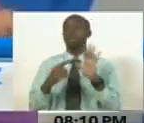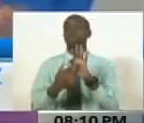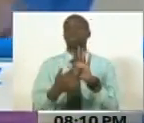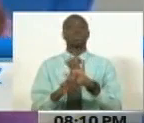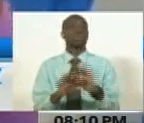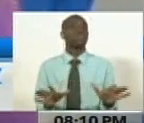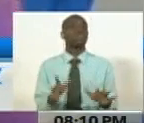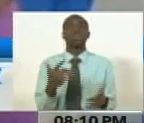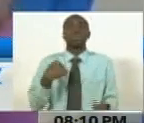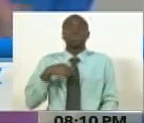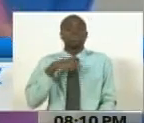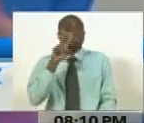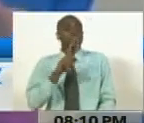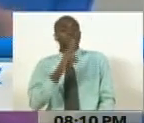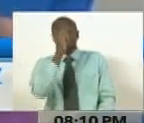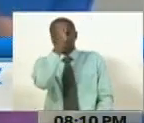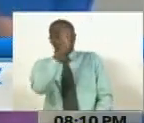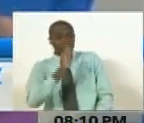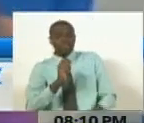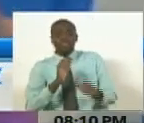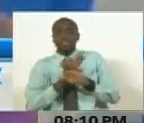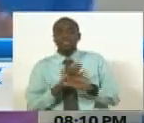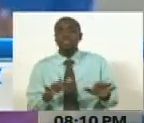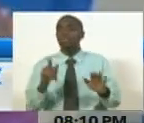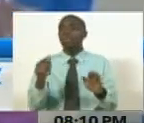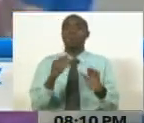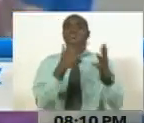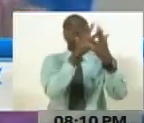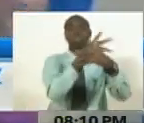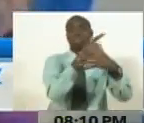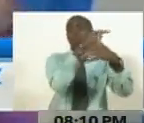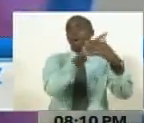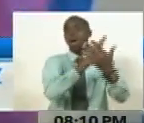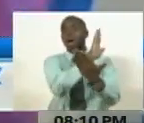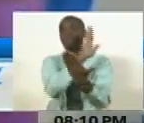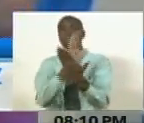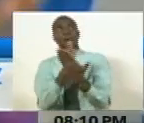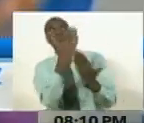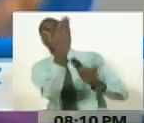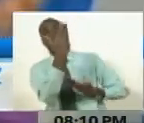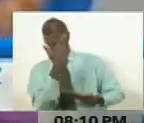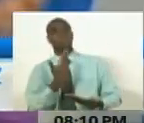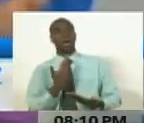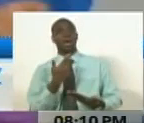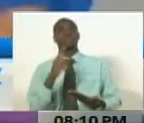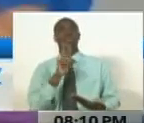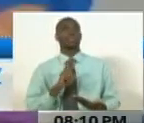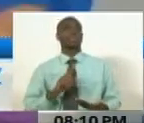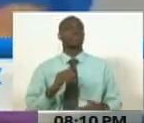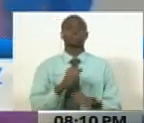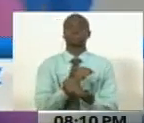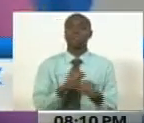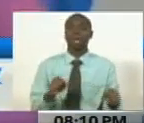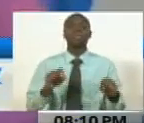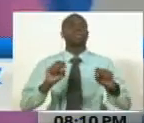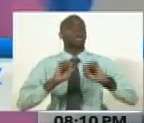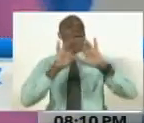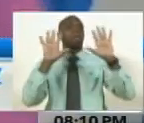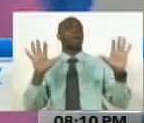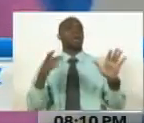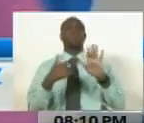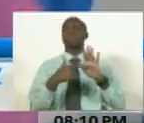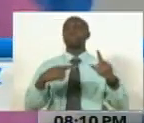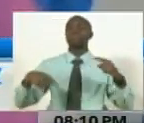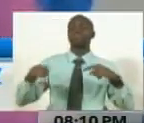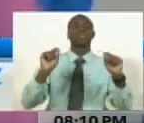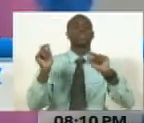reconoce esa un tipo de efecto jurídico, y allí se tomó la discusión. No pueden ir